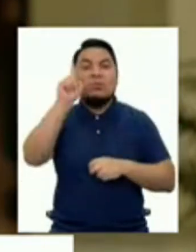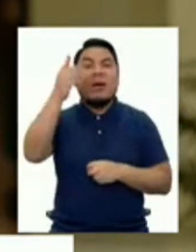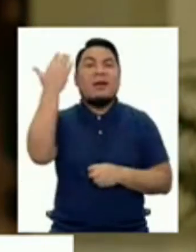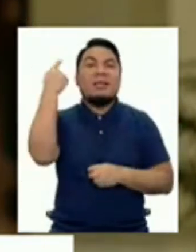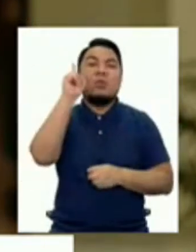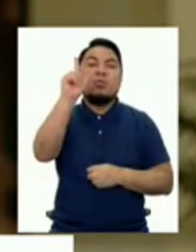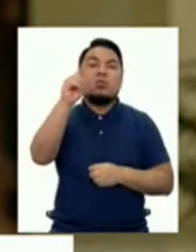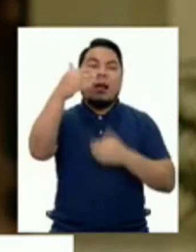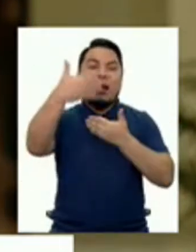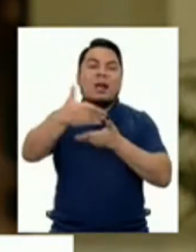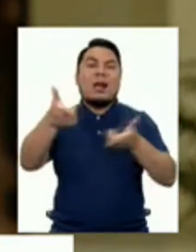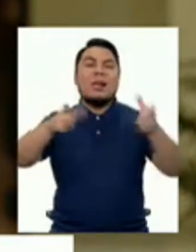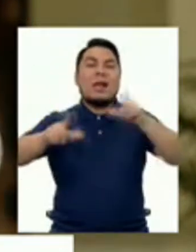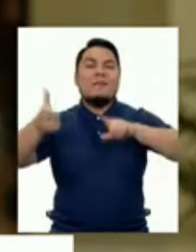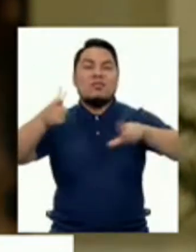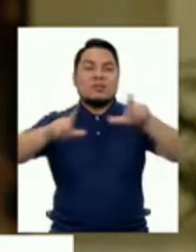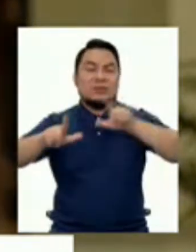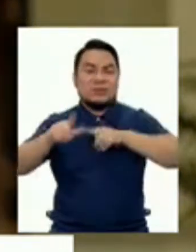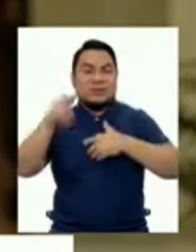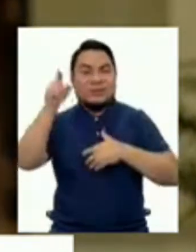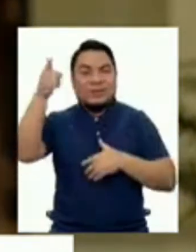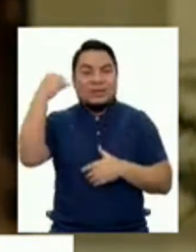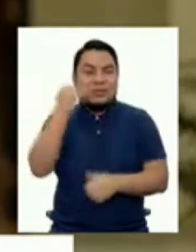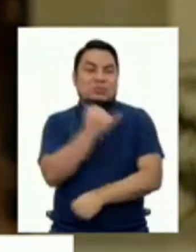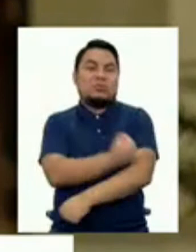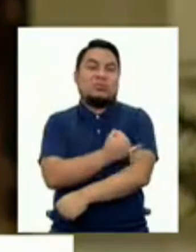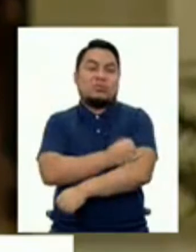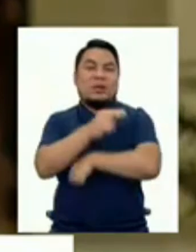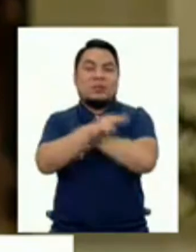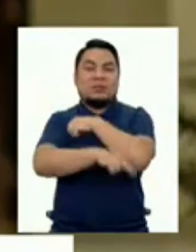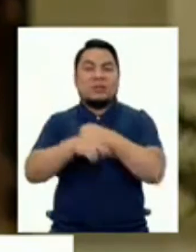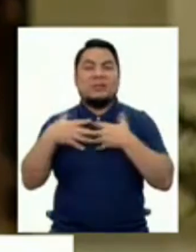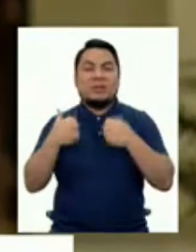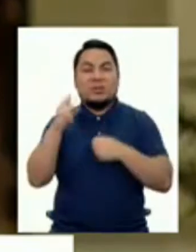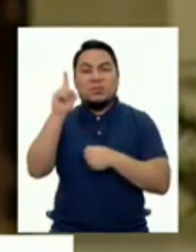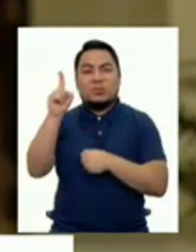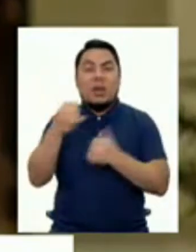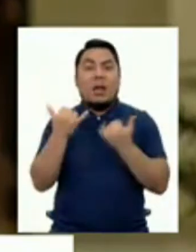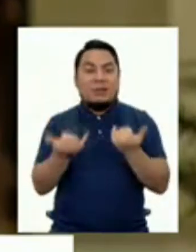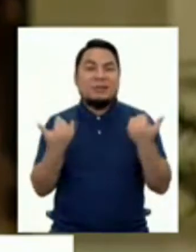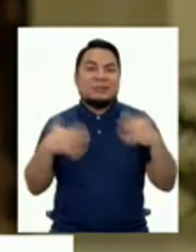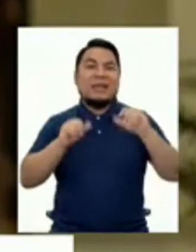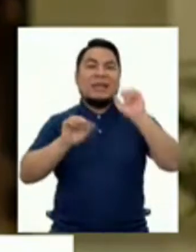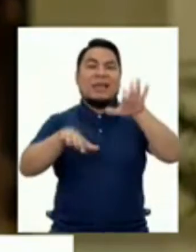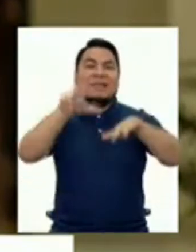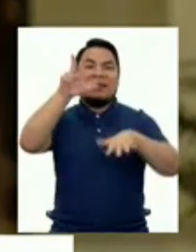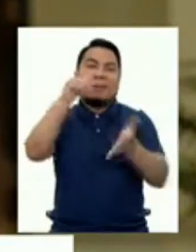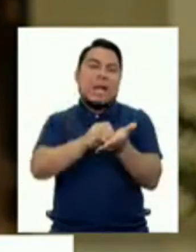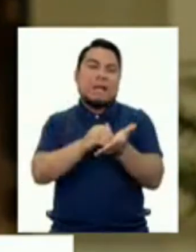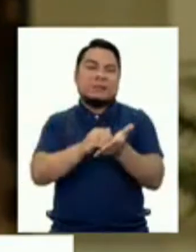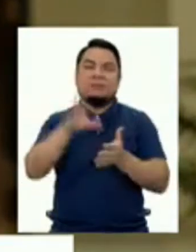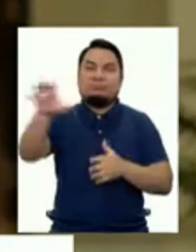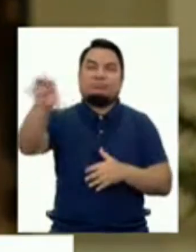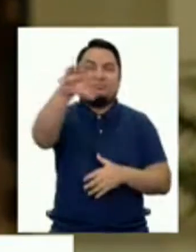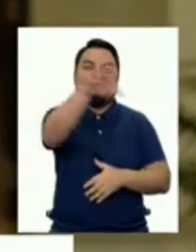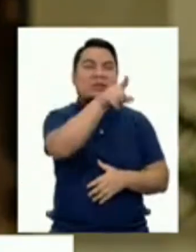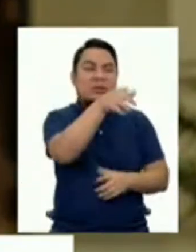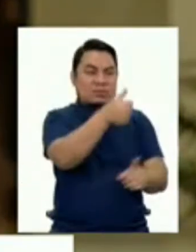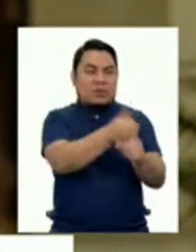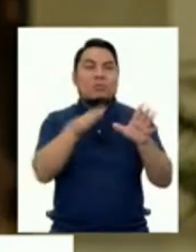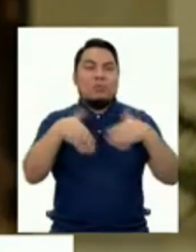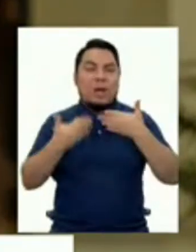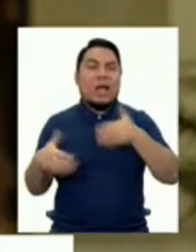laboratorio, el laboratorio del Instituto Nacional de Salud. Ahora ya tenemos 13 regiones del Perú que pueden hacer las pruebas